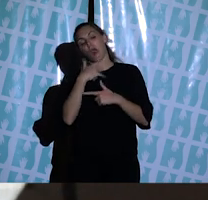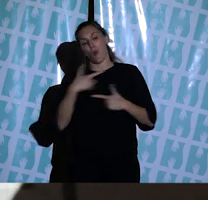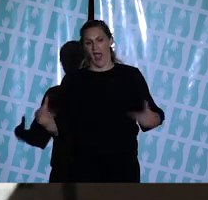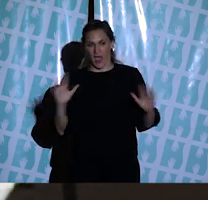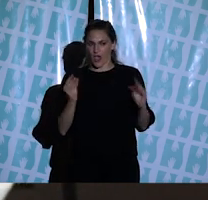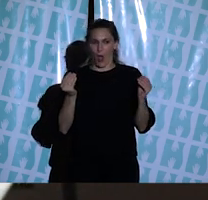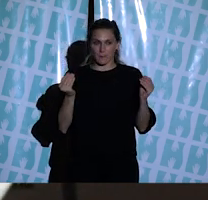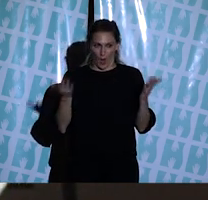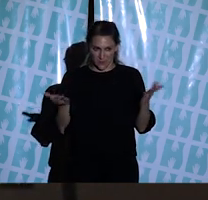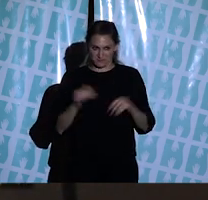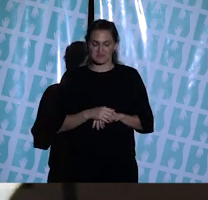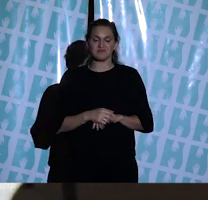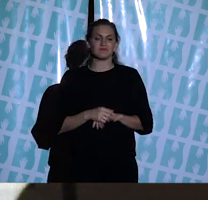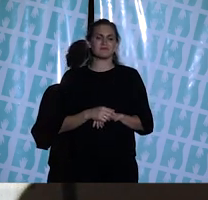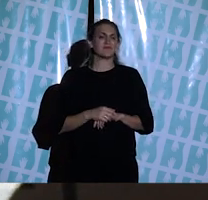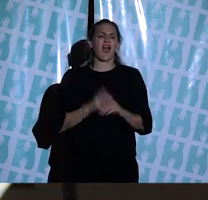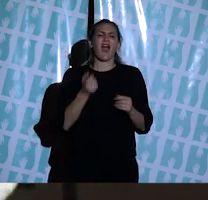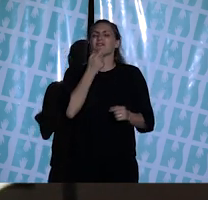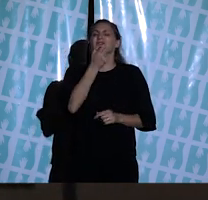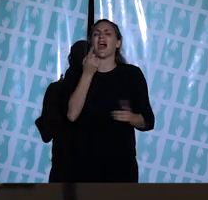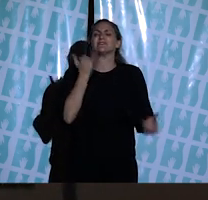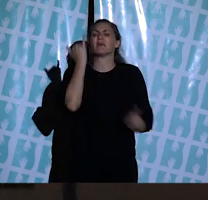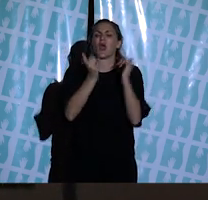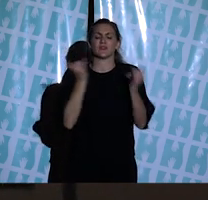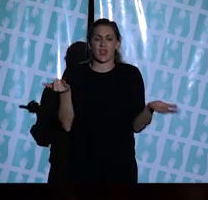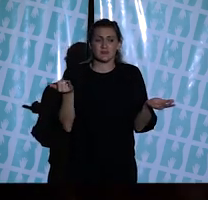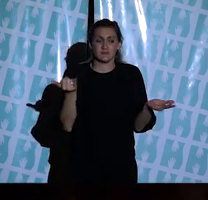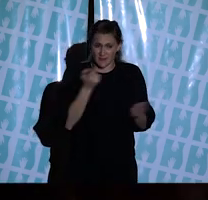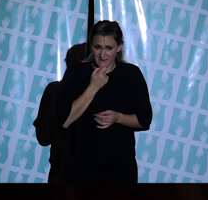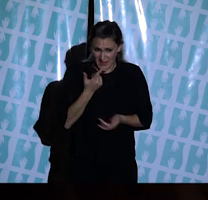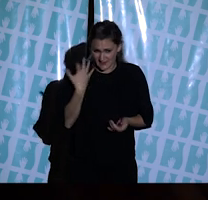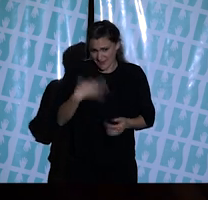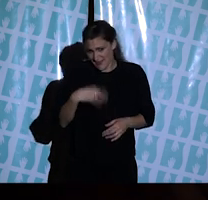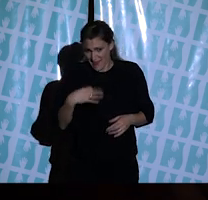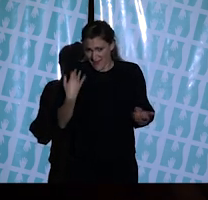súper simple de explicar. Debería ser así, ¿no?